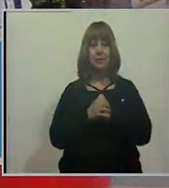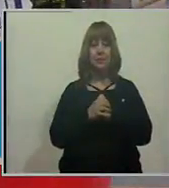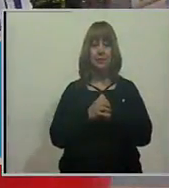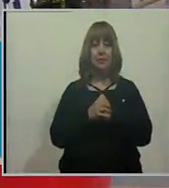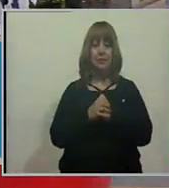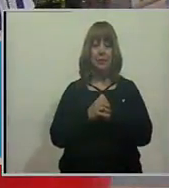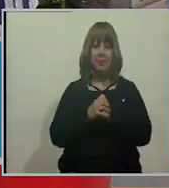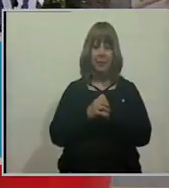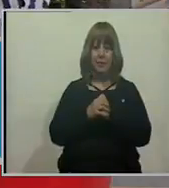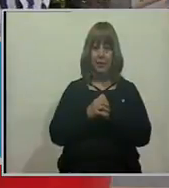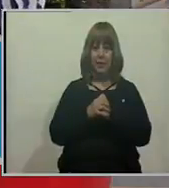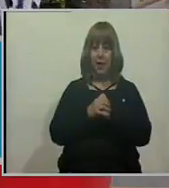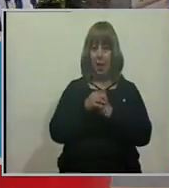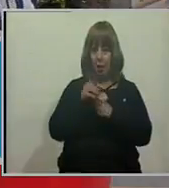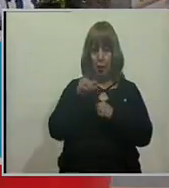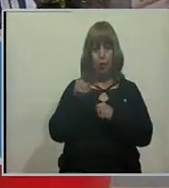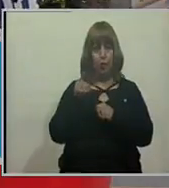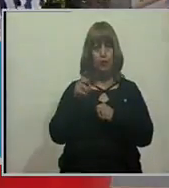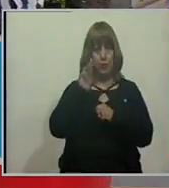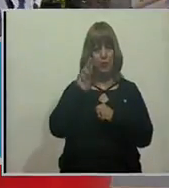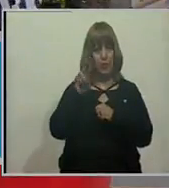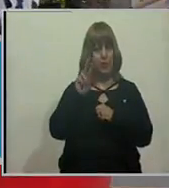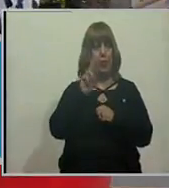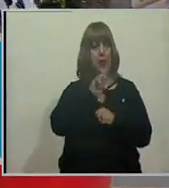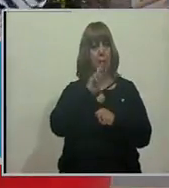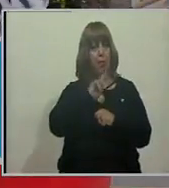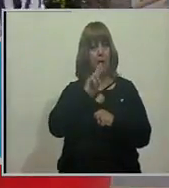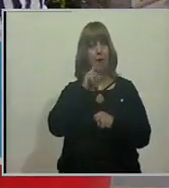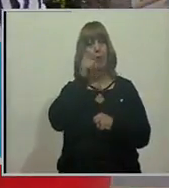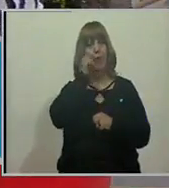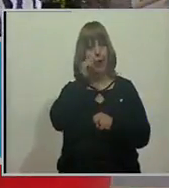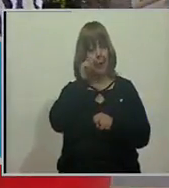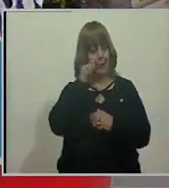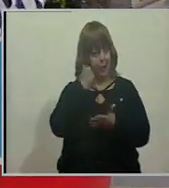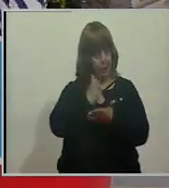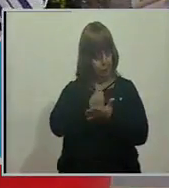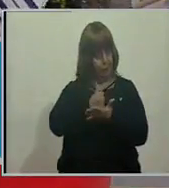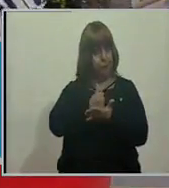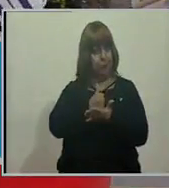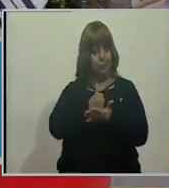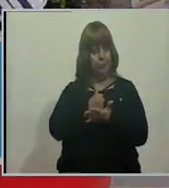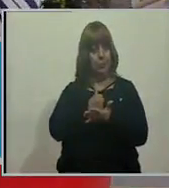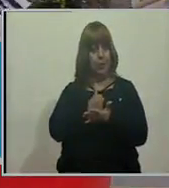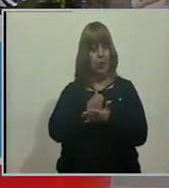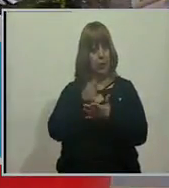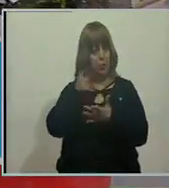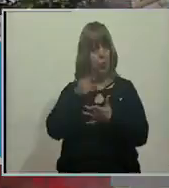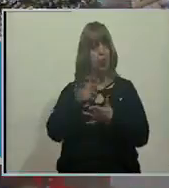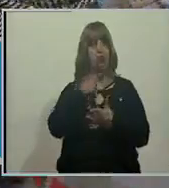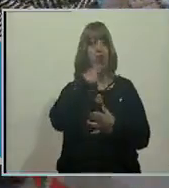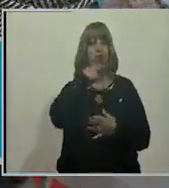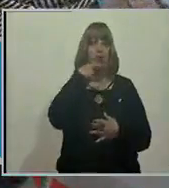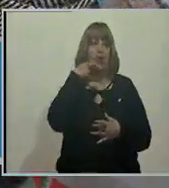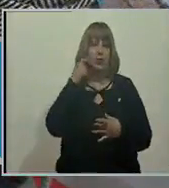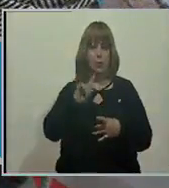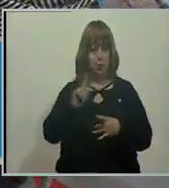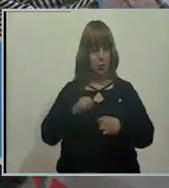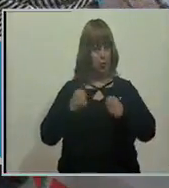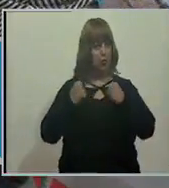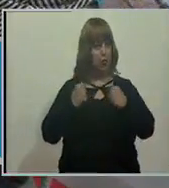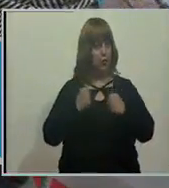imagino que en realidad, para estar en el lugar que ocupás políticamente, no debe serlo, debe ser fuerte. Y